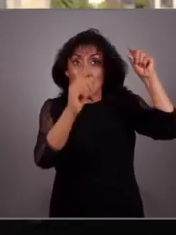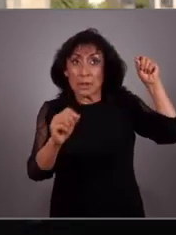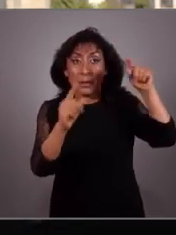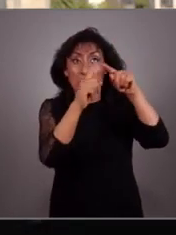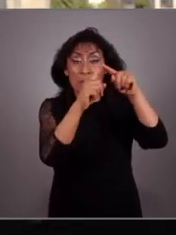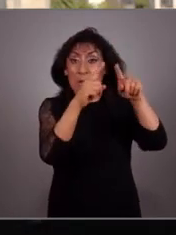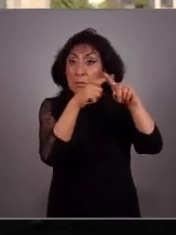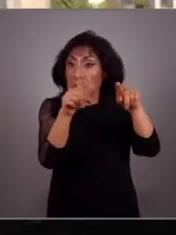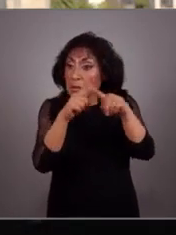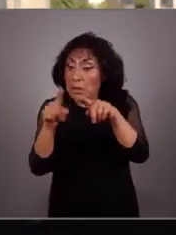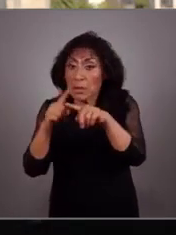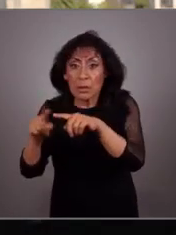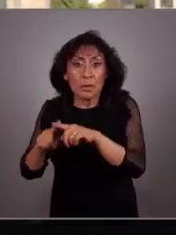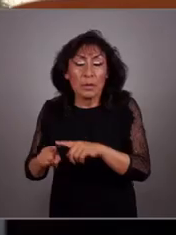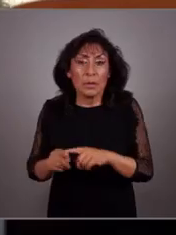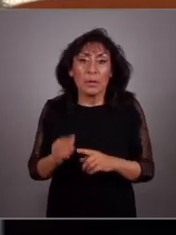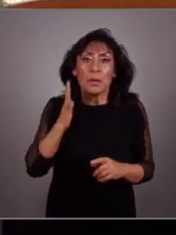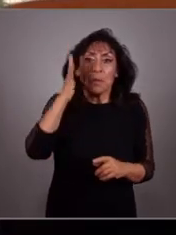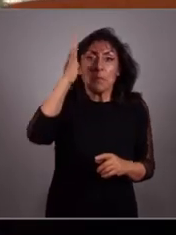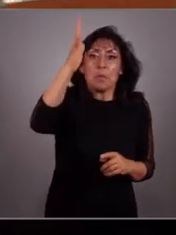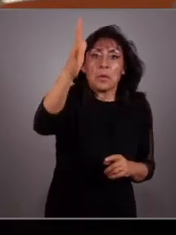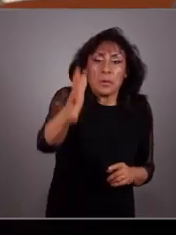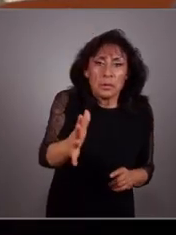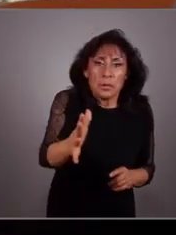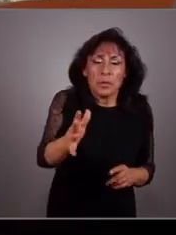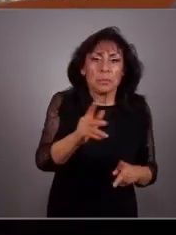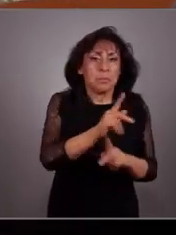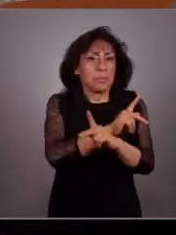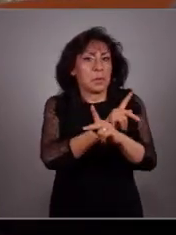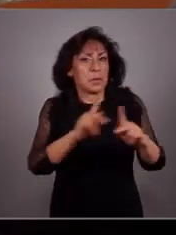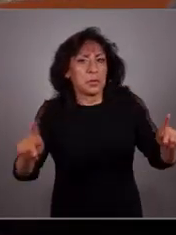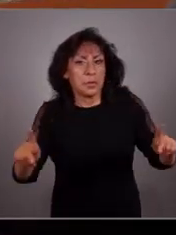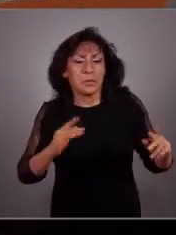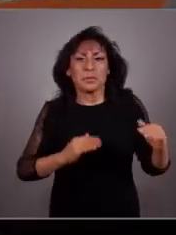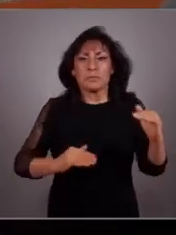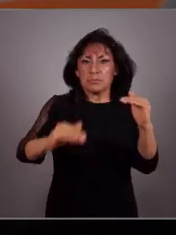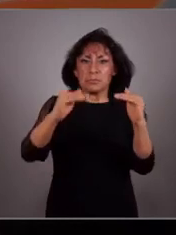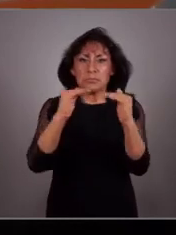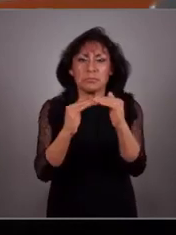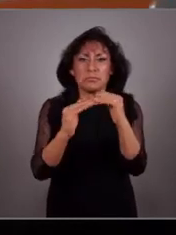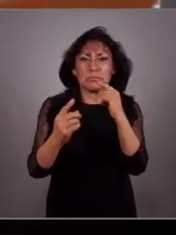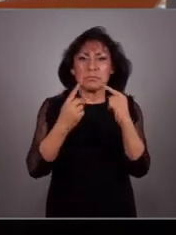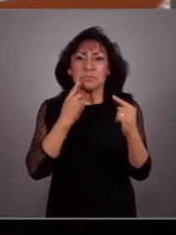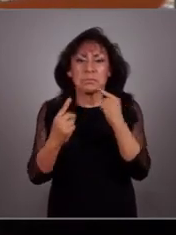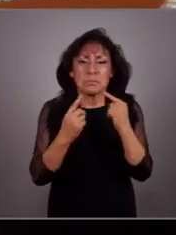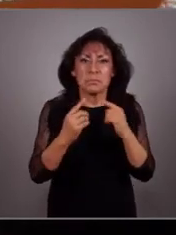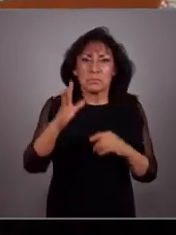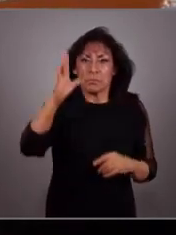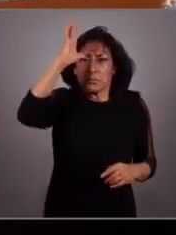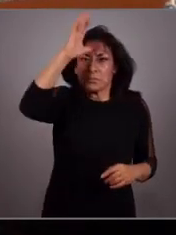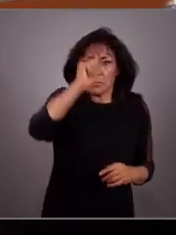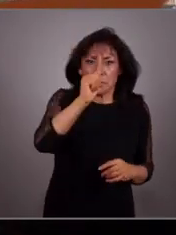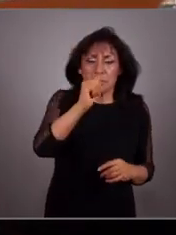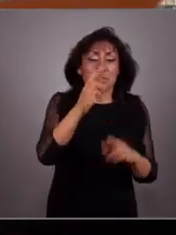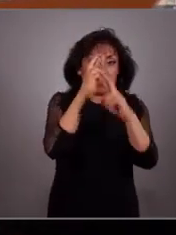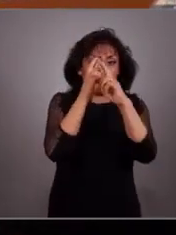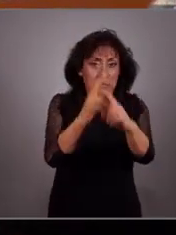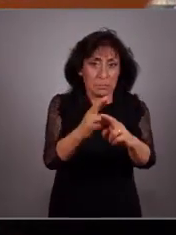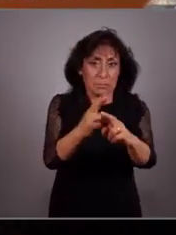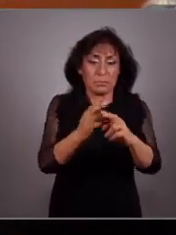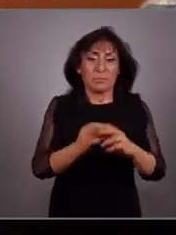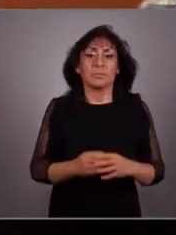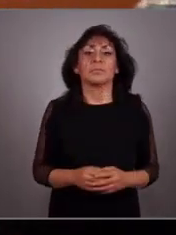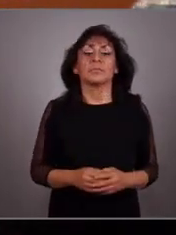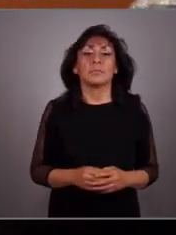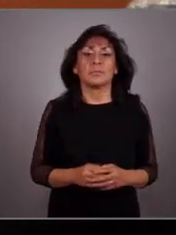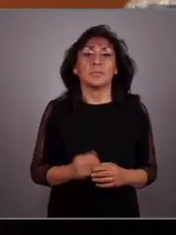es plural y diverso. El futuro es para todas las personas, es de iguales, es de diálogo, es de acuerdos,